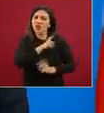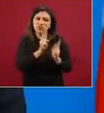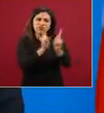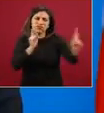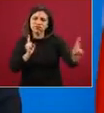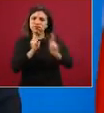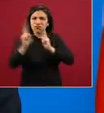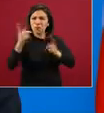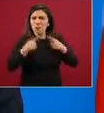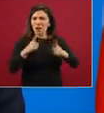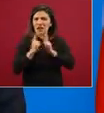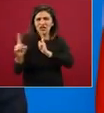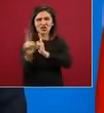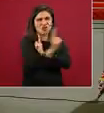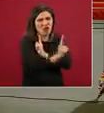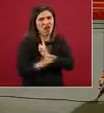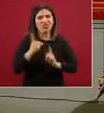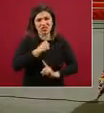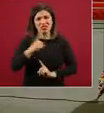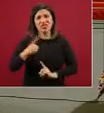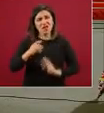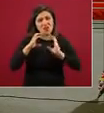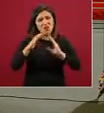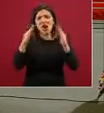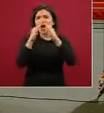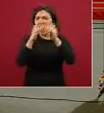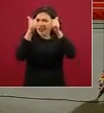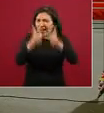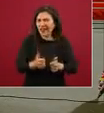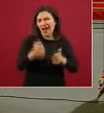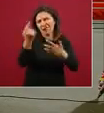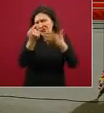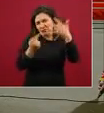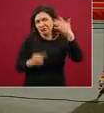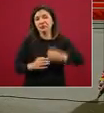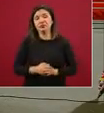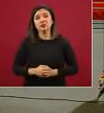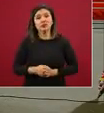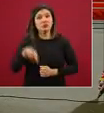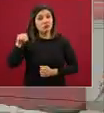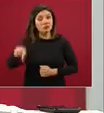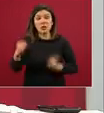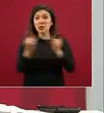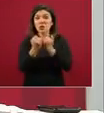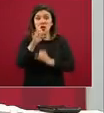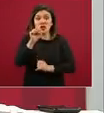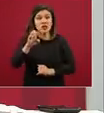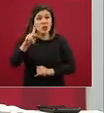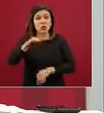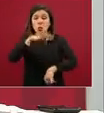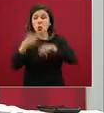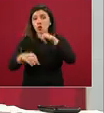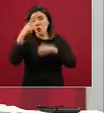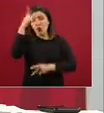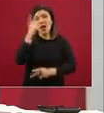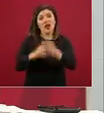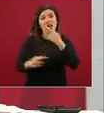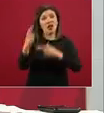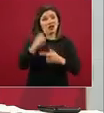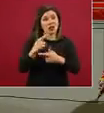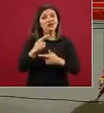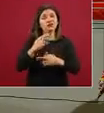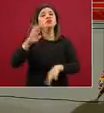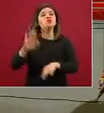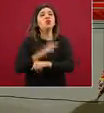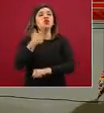de el distanciamiento social, de quedarse en casa, y va a ser el último en regresar. Esto